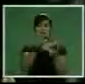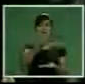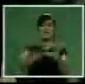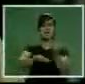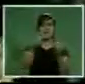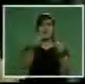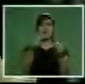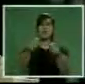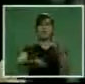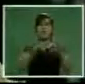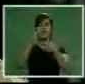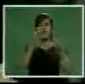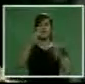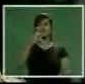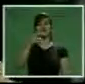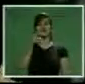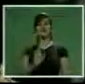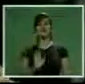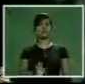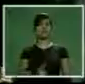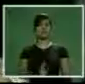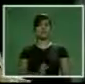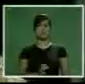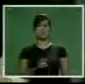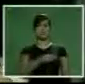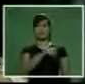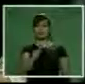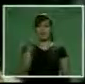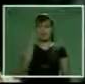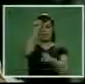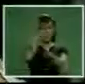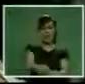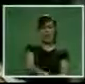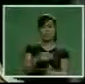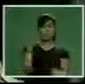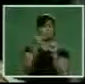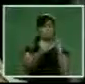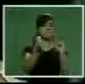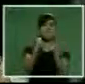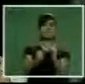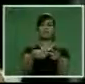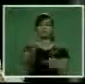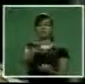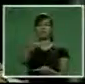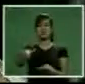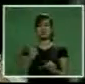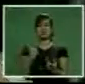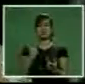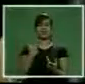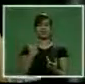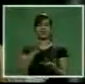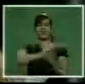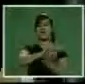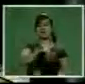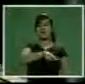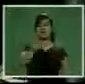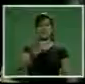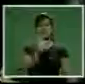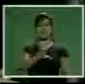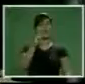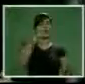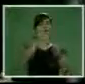a través de la política de shock. Y para eso, señores, usted reprime, usted mata, usted asesina. Principios fundamentales, además lo